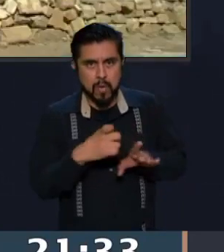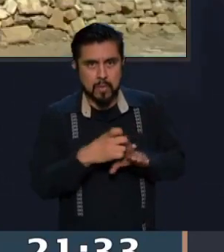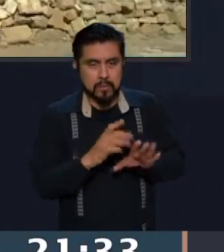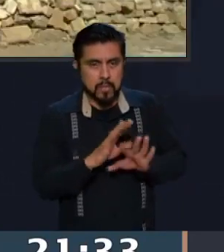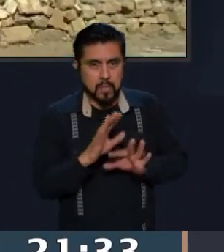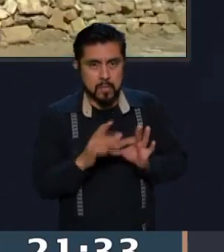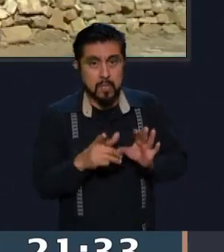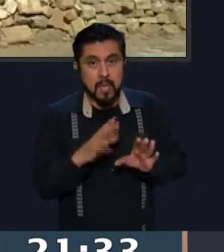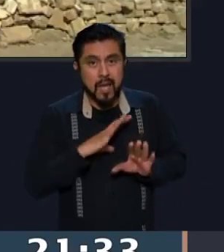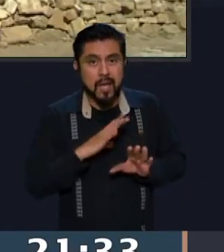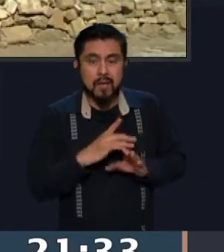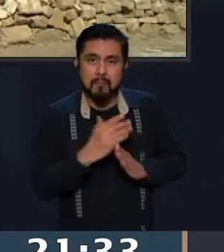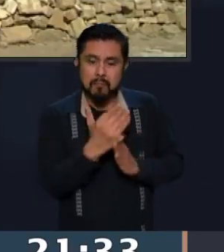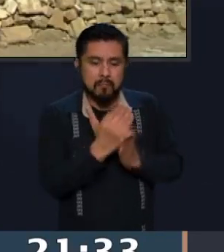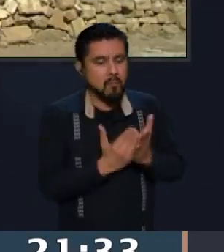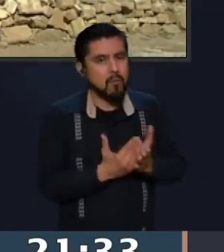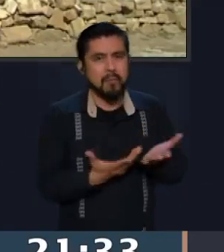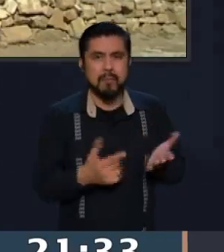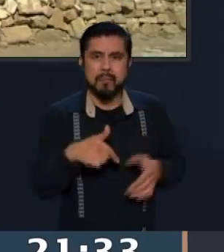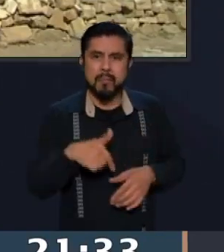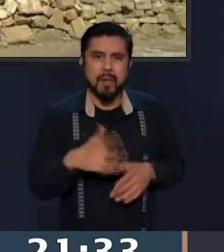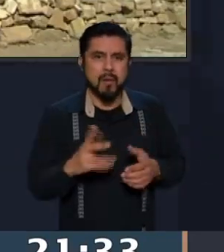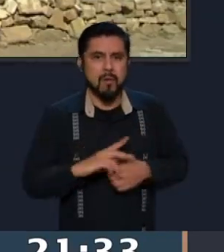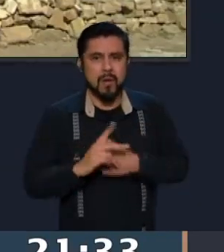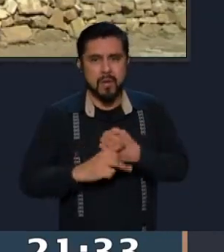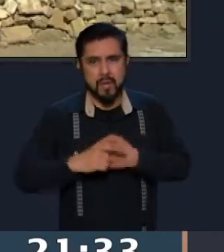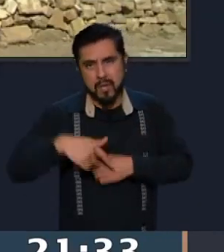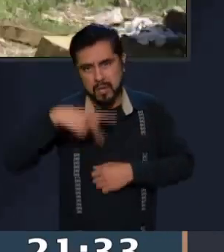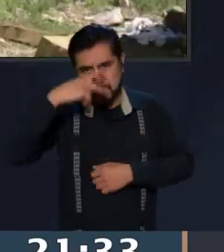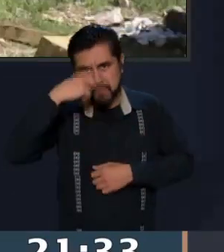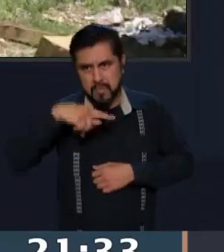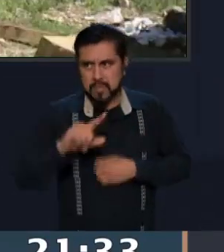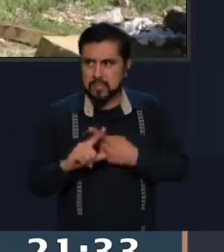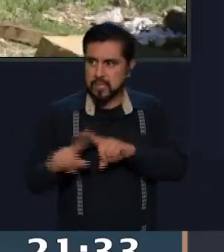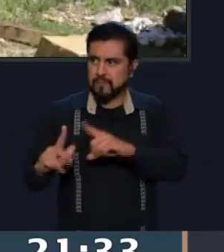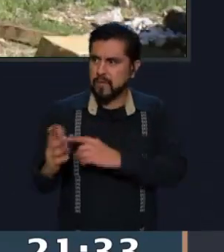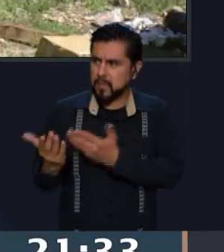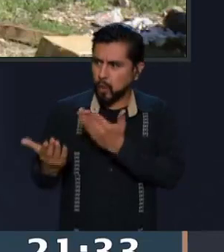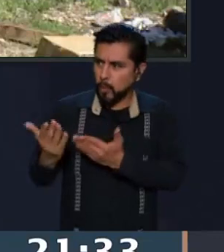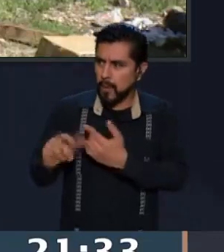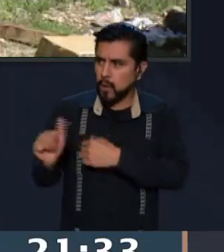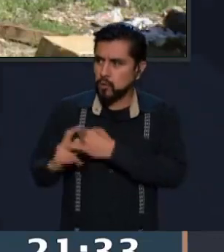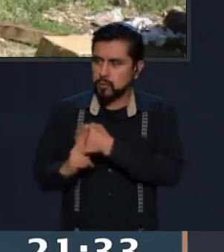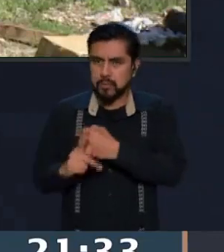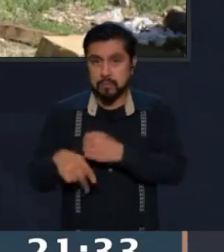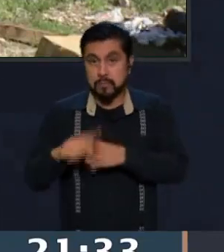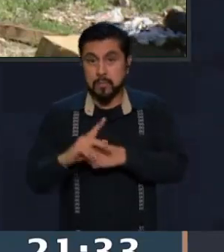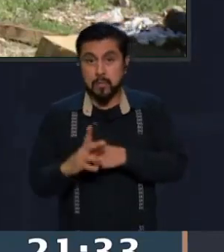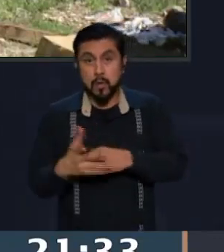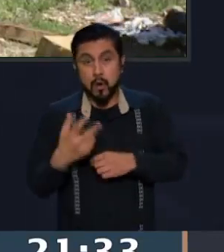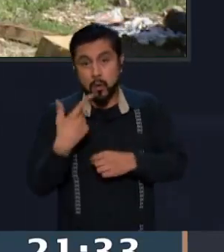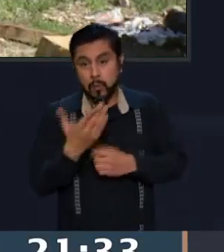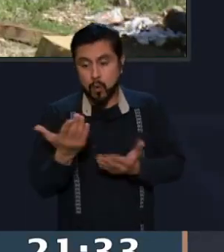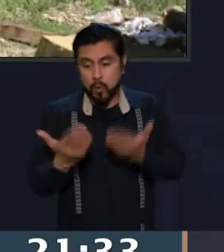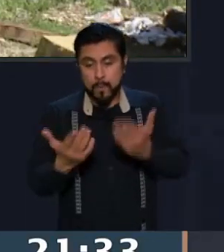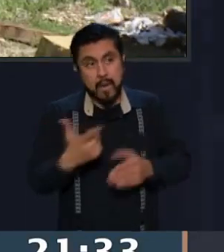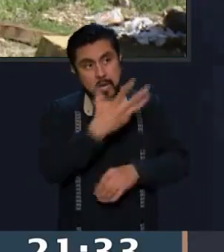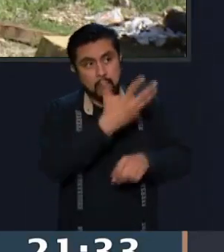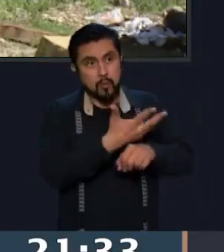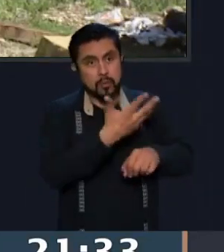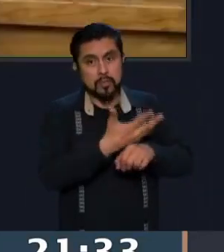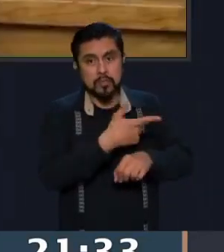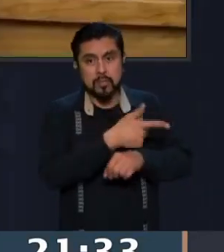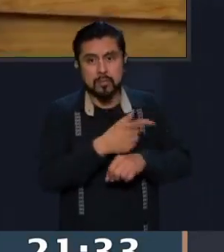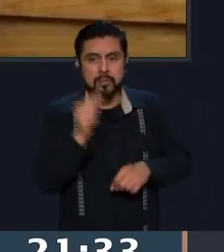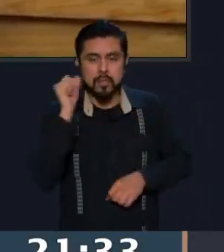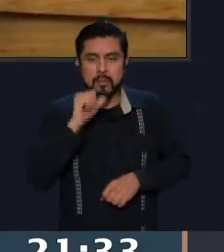siguen siendo bajos en México respecto a nuestra región latinoamericana. Ahora, si los comparas con Estados Unidos, que siempre es nuestra referencia y nos